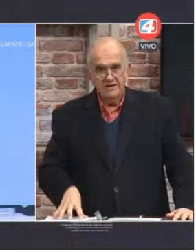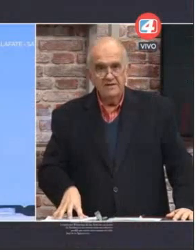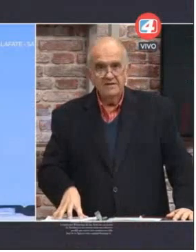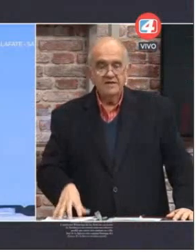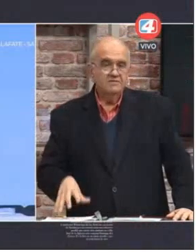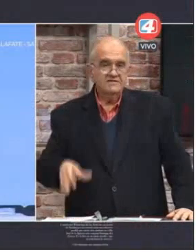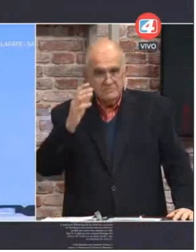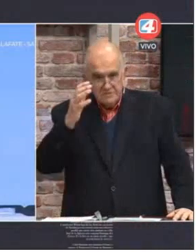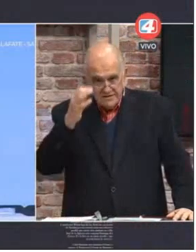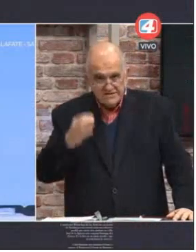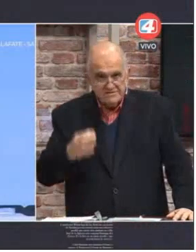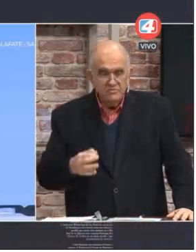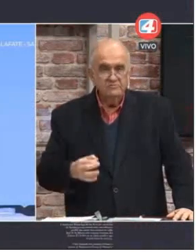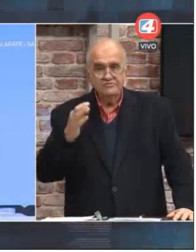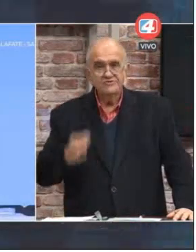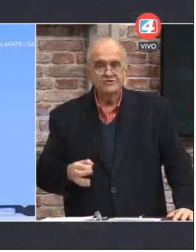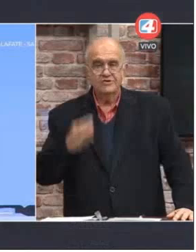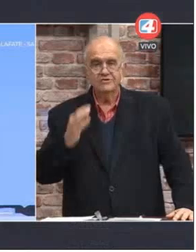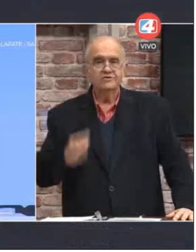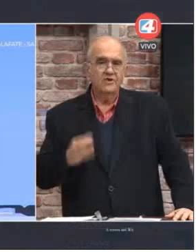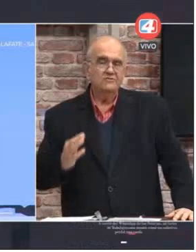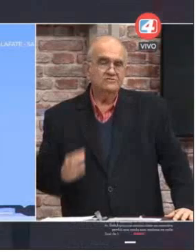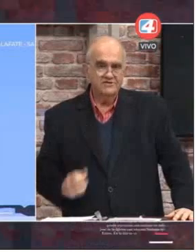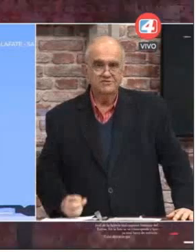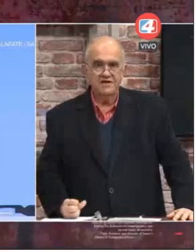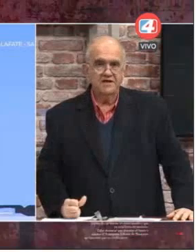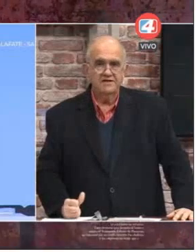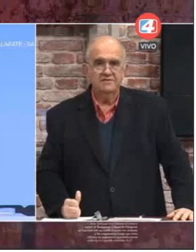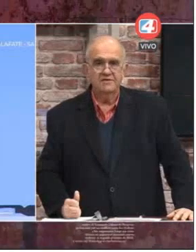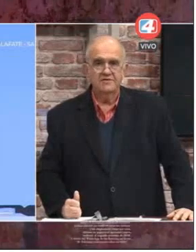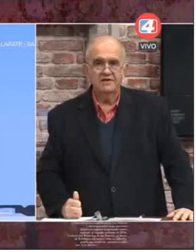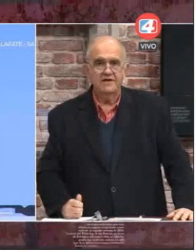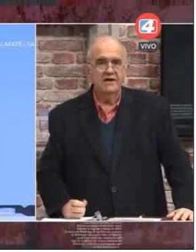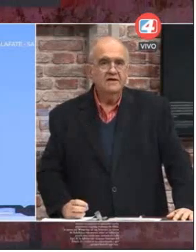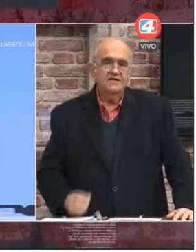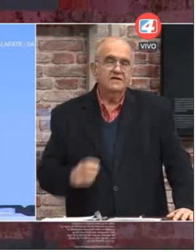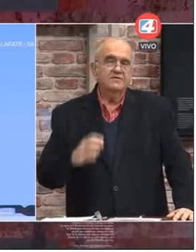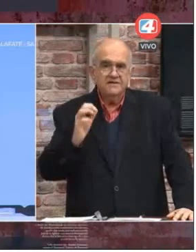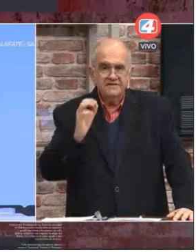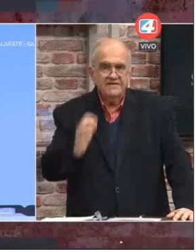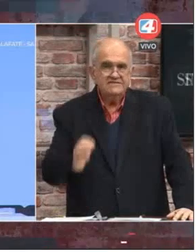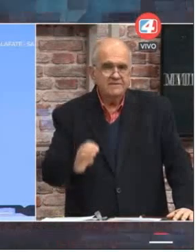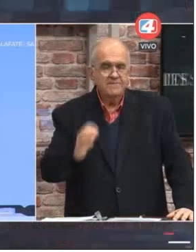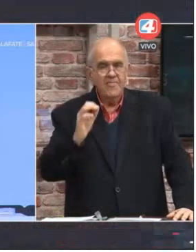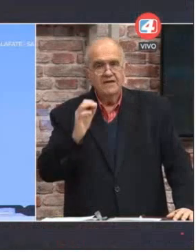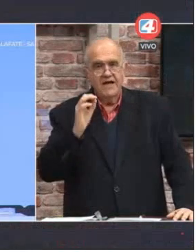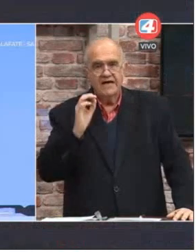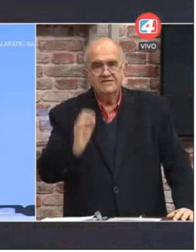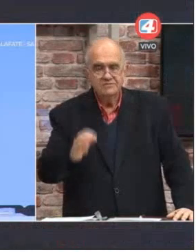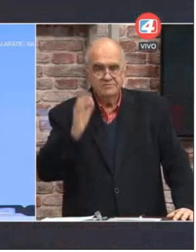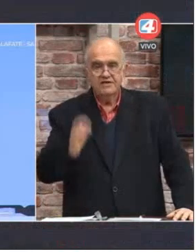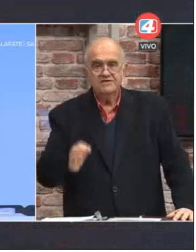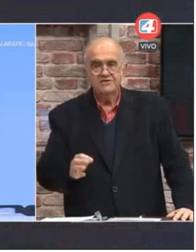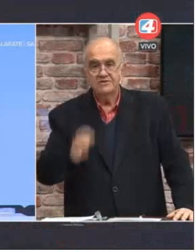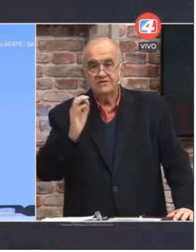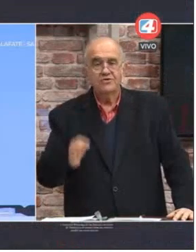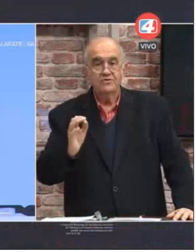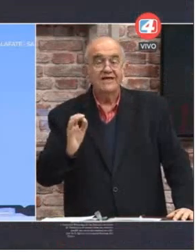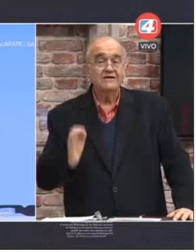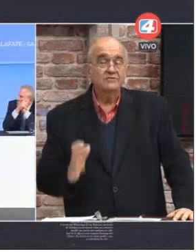fiscal que va a ser un detalle muy minucioso de toda la acusación que hay del tema de vialidad y que va a detallar acción por